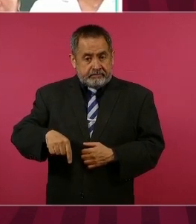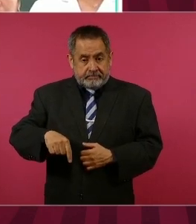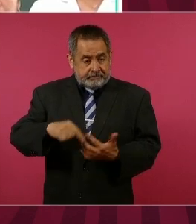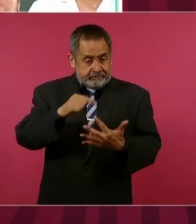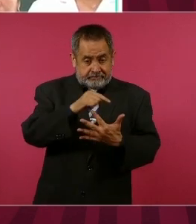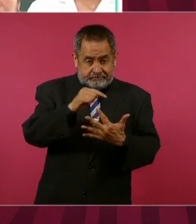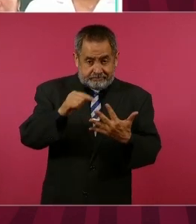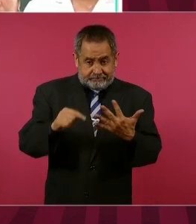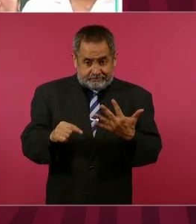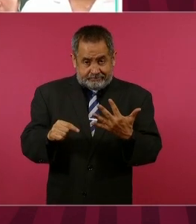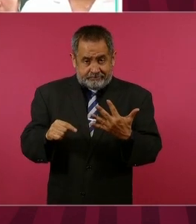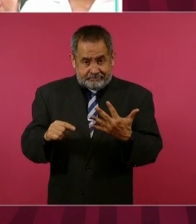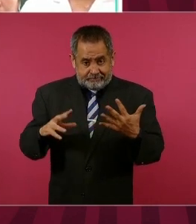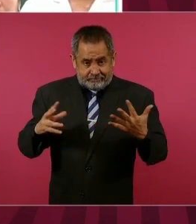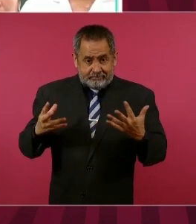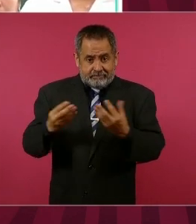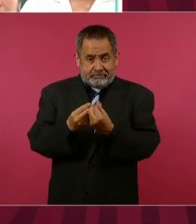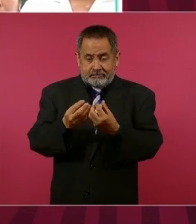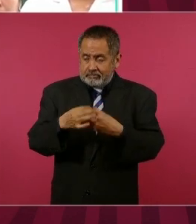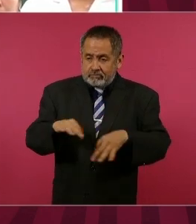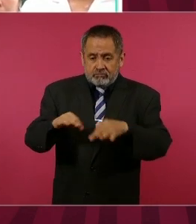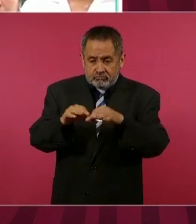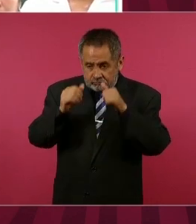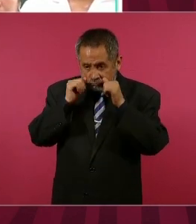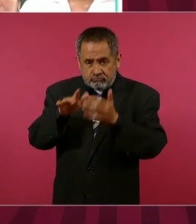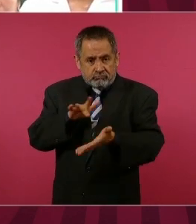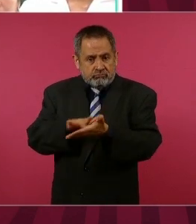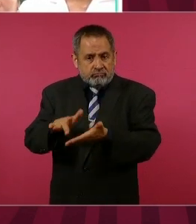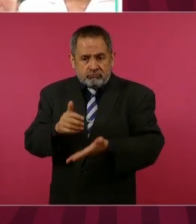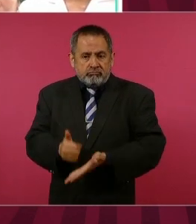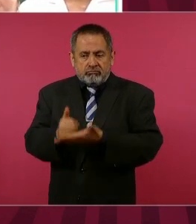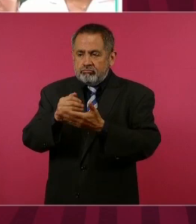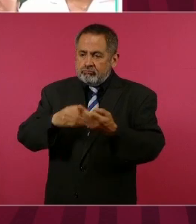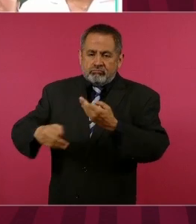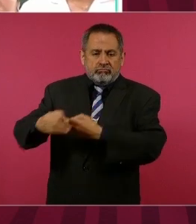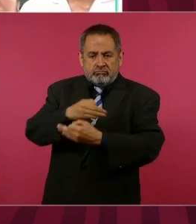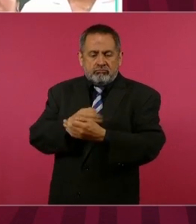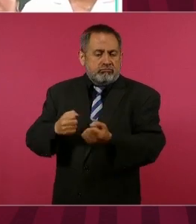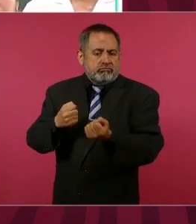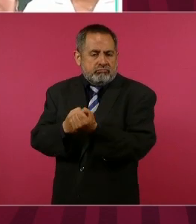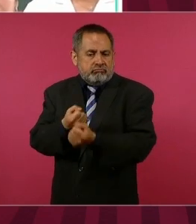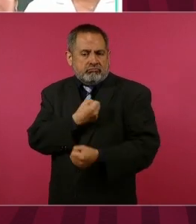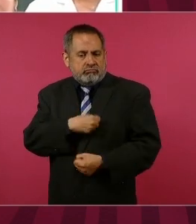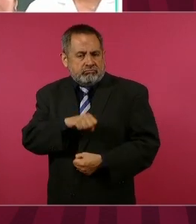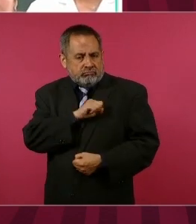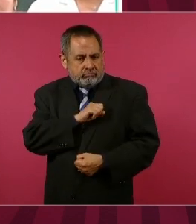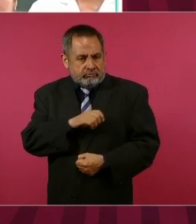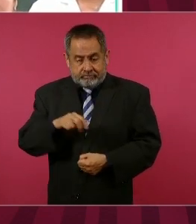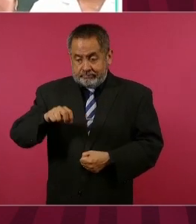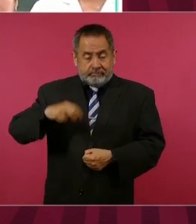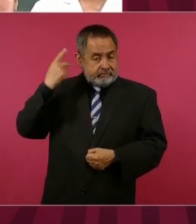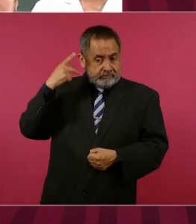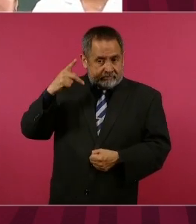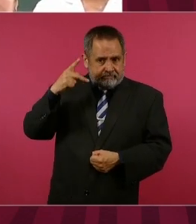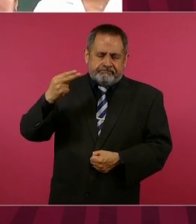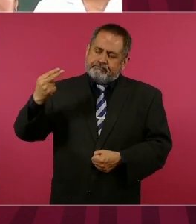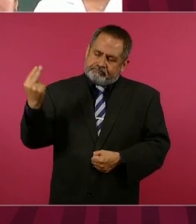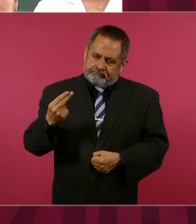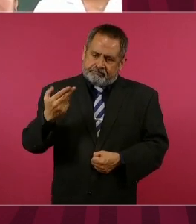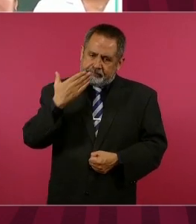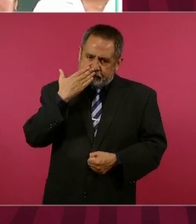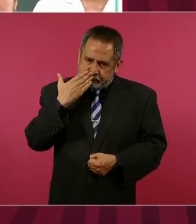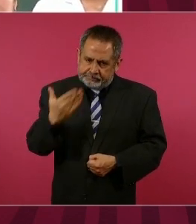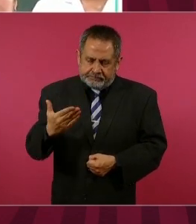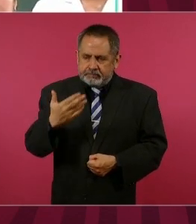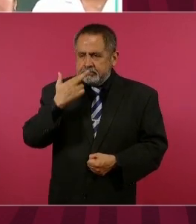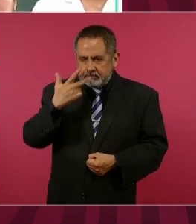acciones realizadas de manera conjunta siguen generando un gran reforzamiento a nuestro sistema de salud, que en Puebla, señor presidente, ya era bueno, pero que hoy